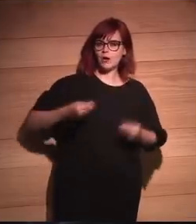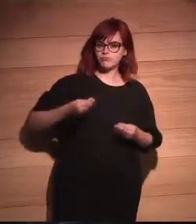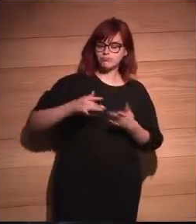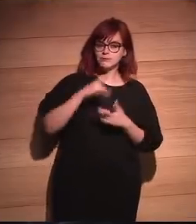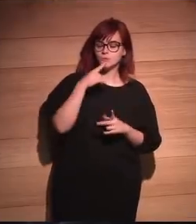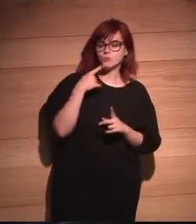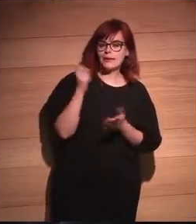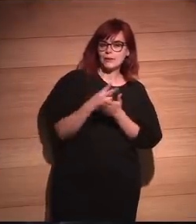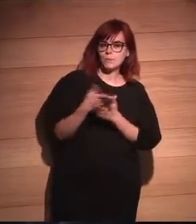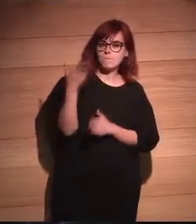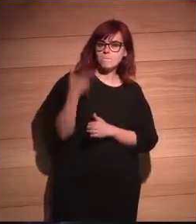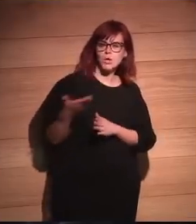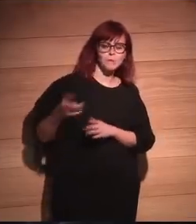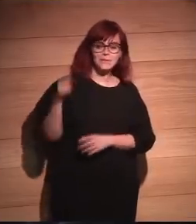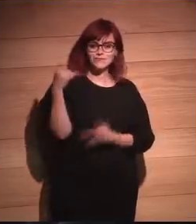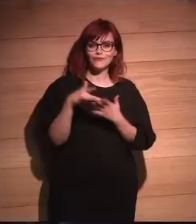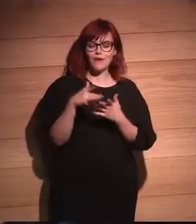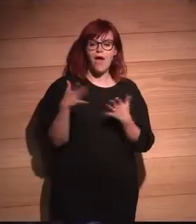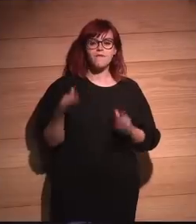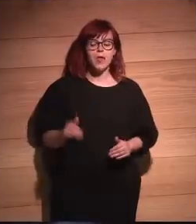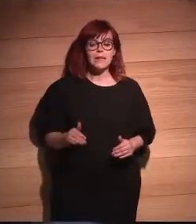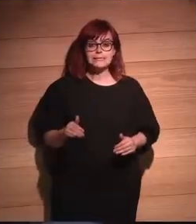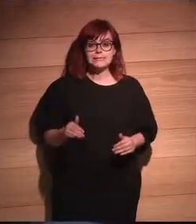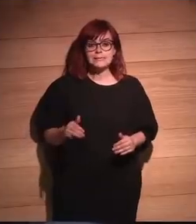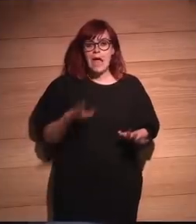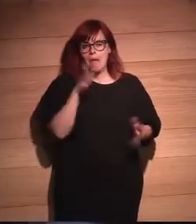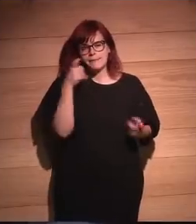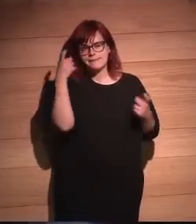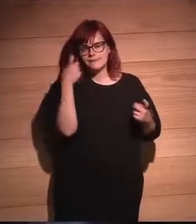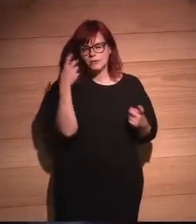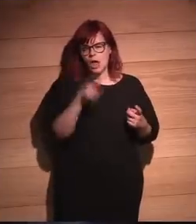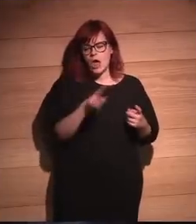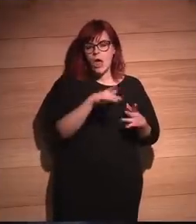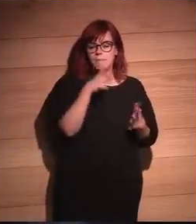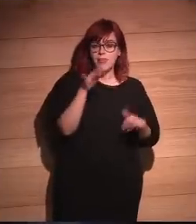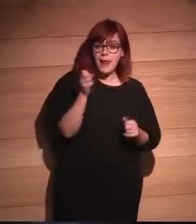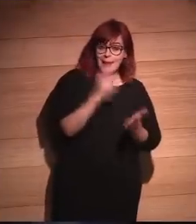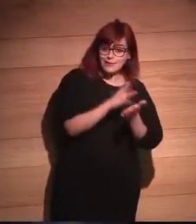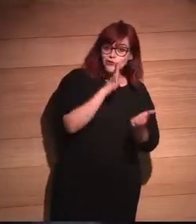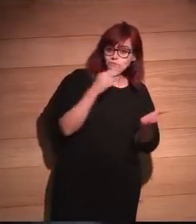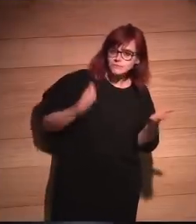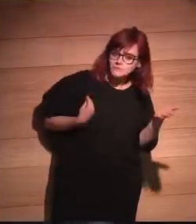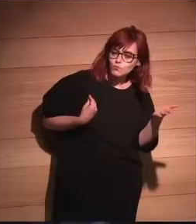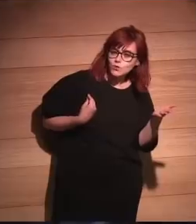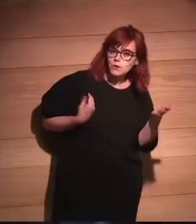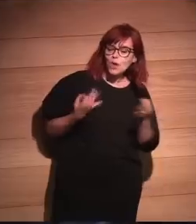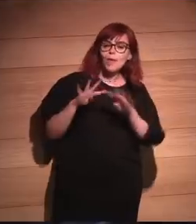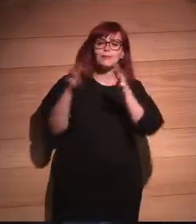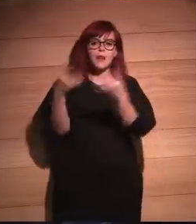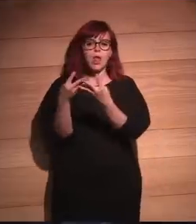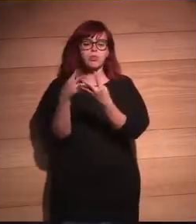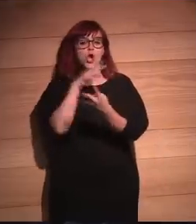que subyace a todos esos, y a ver si no soy redundante, que abordemos esos retos sin cargarnos